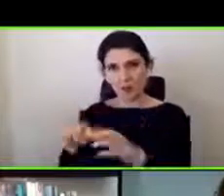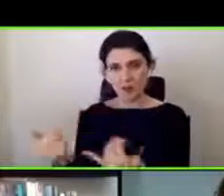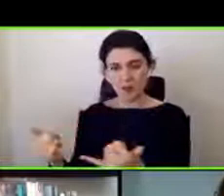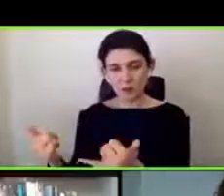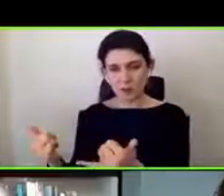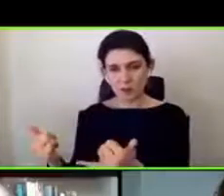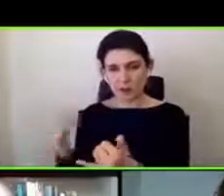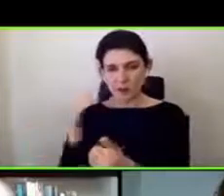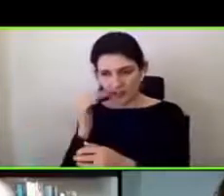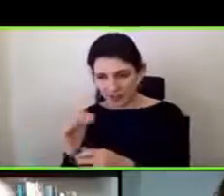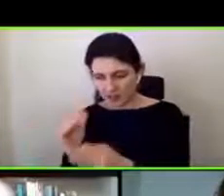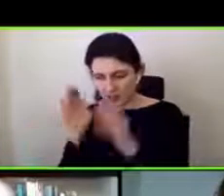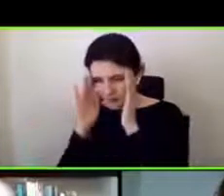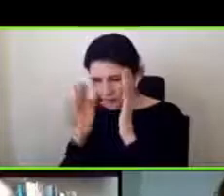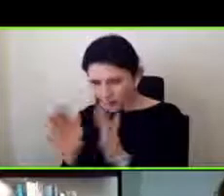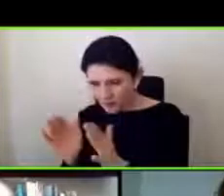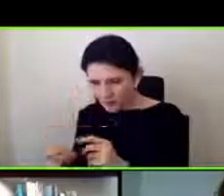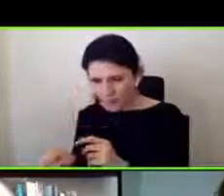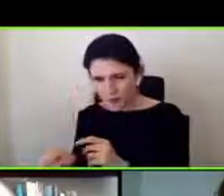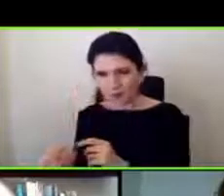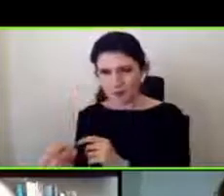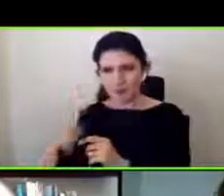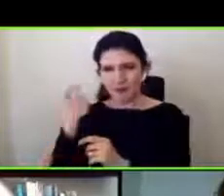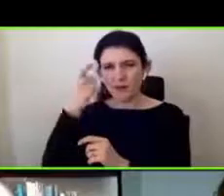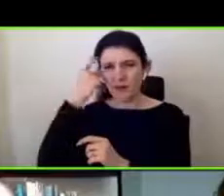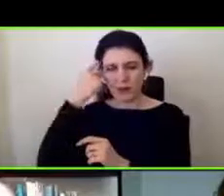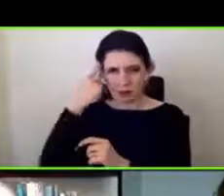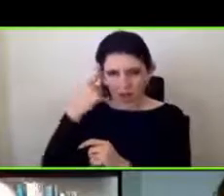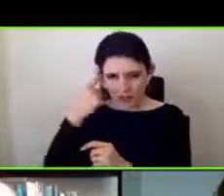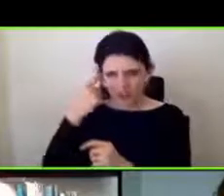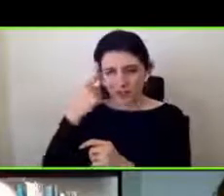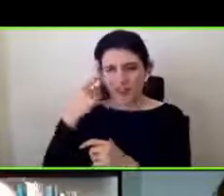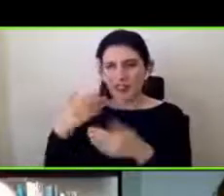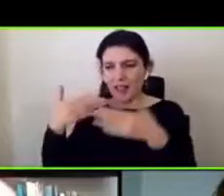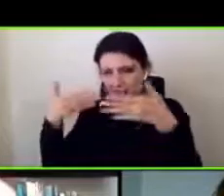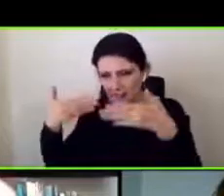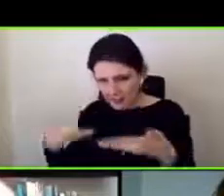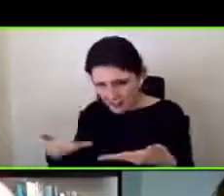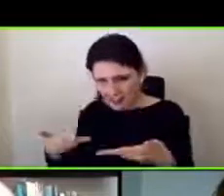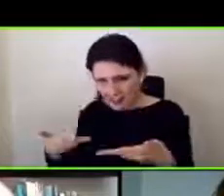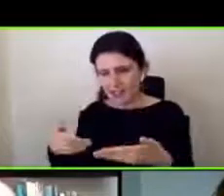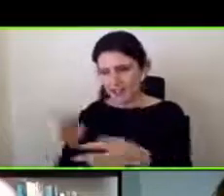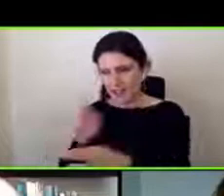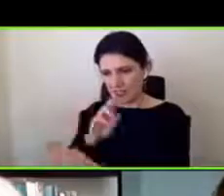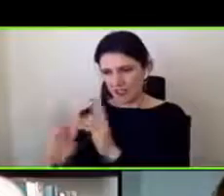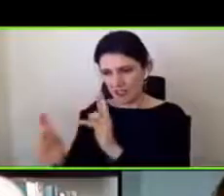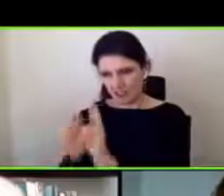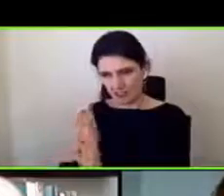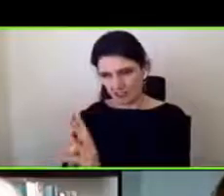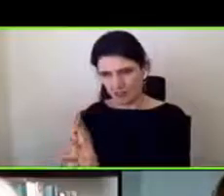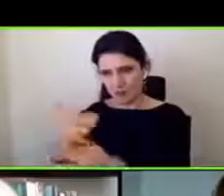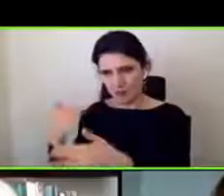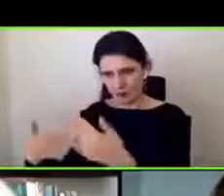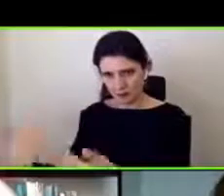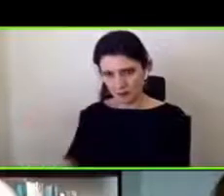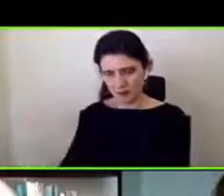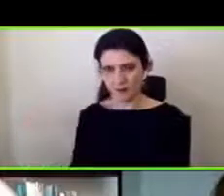estando atentos y conscientes de la experiencia presente interpersonal que está en curso.